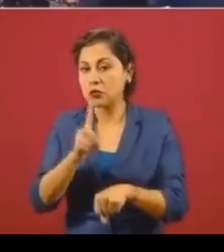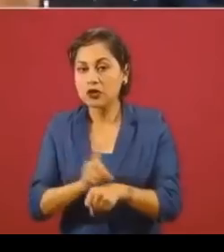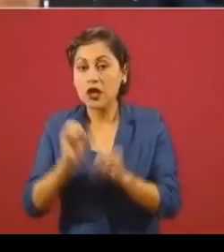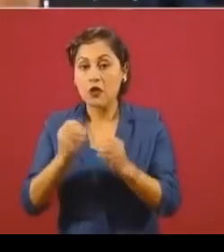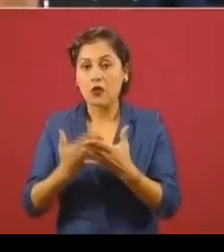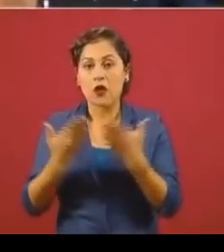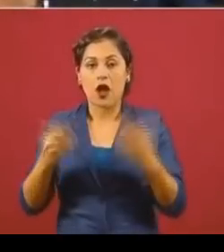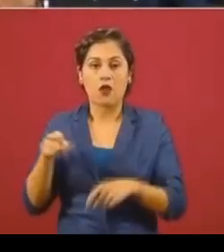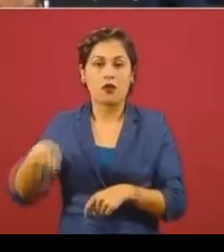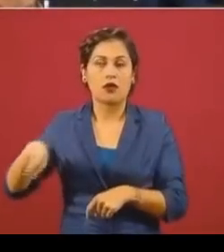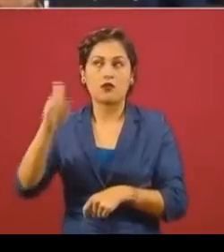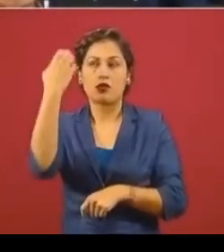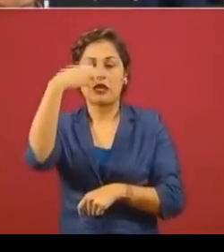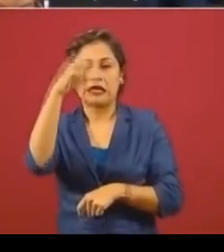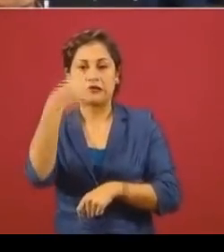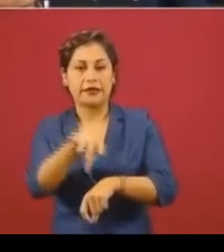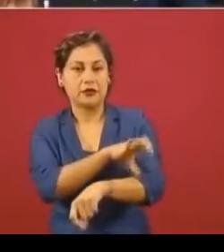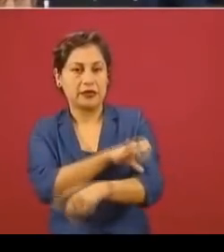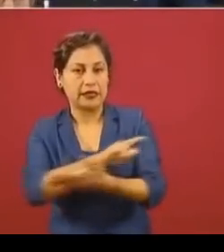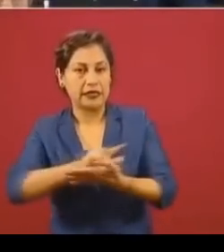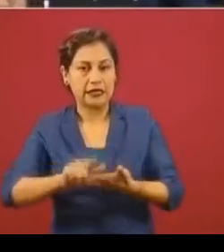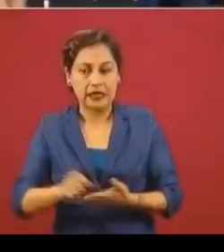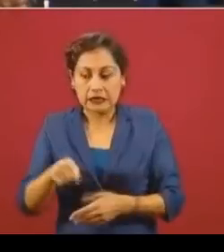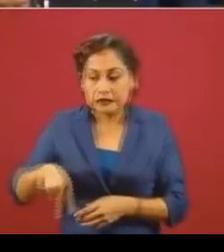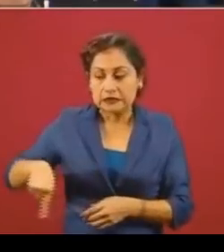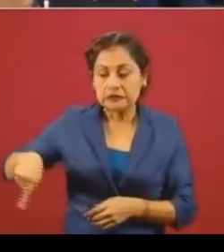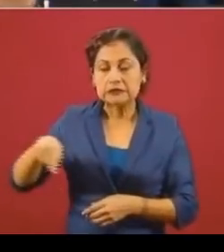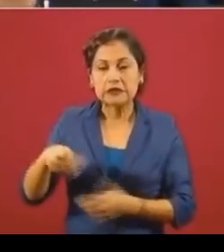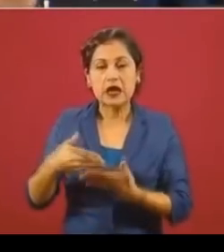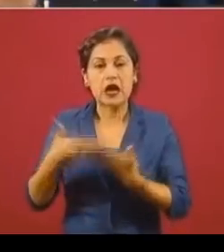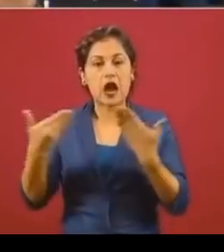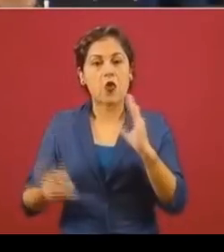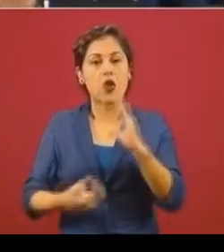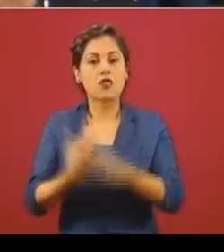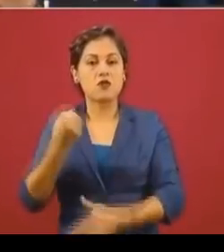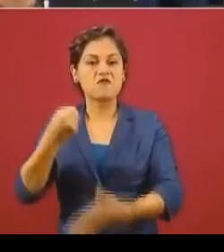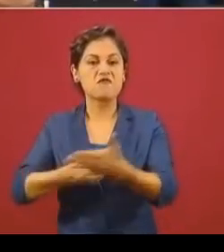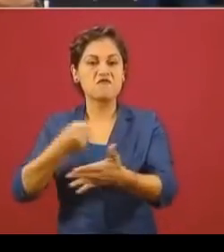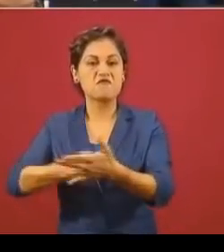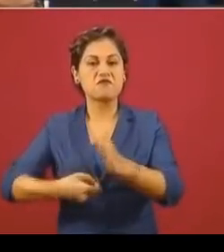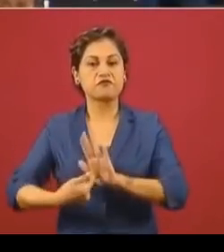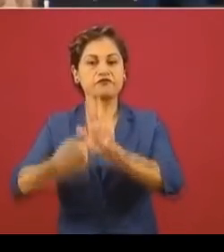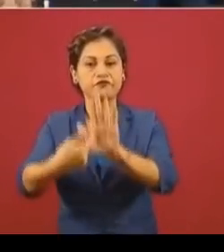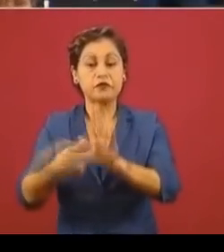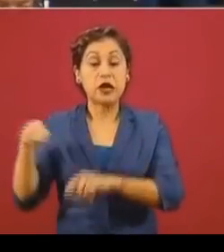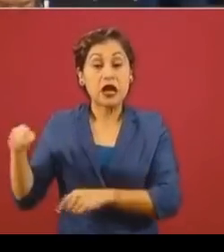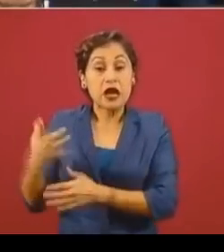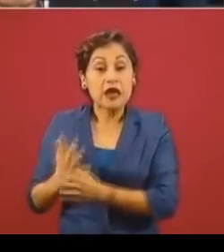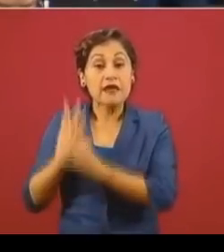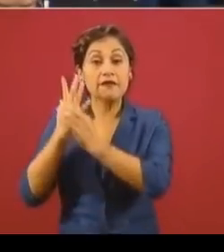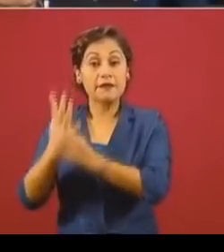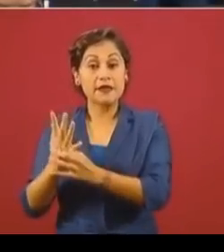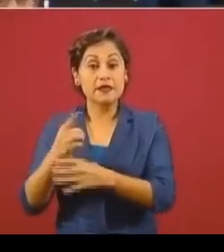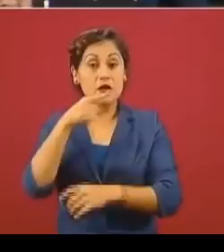en energías limpias, han enarbolado una nueva bandera en donde dicen, presidente, que usted le está dando